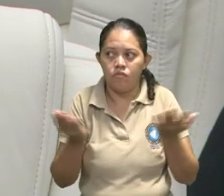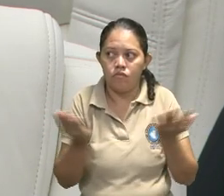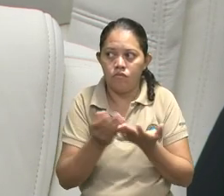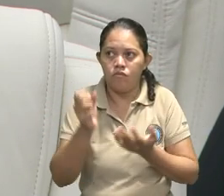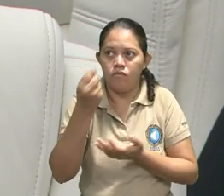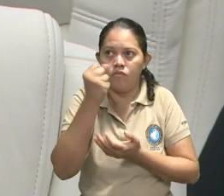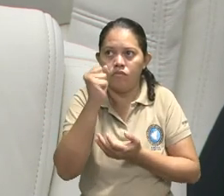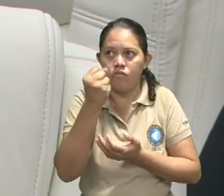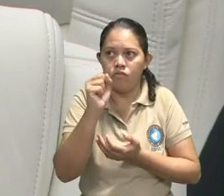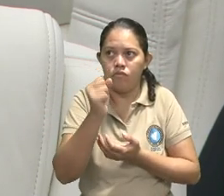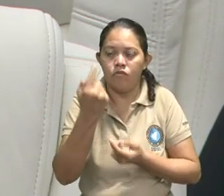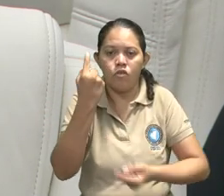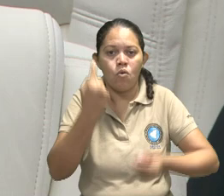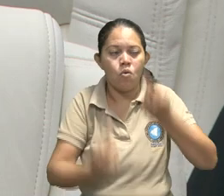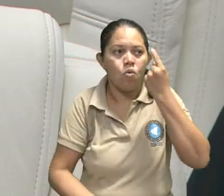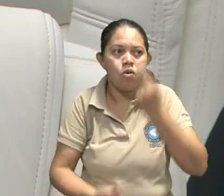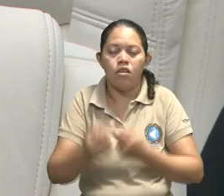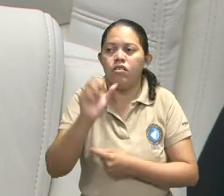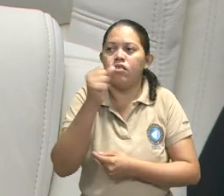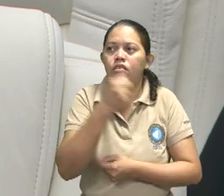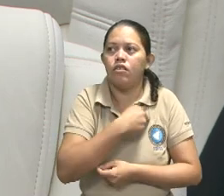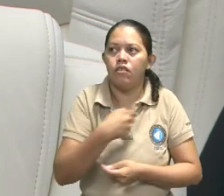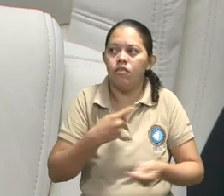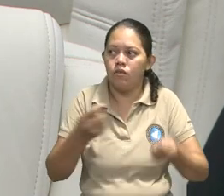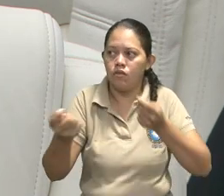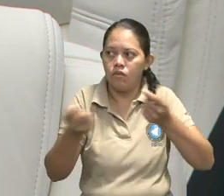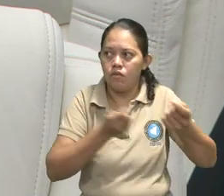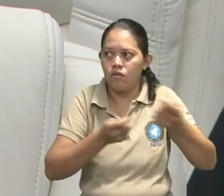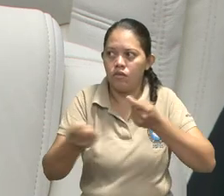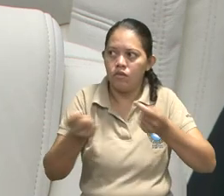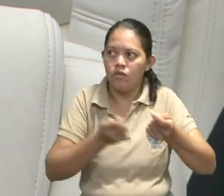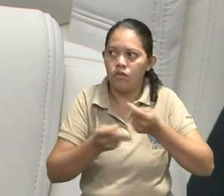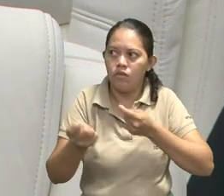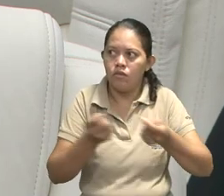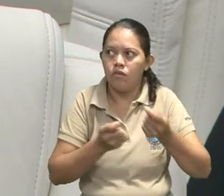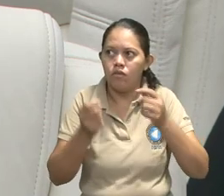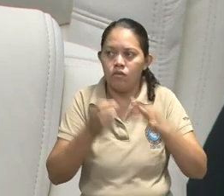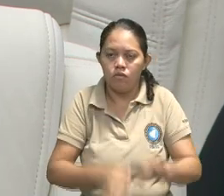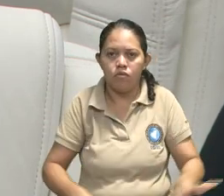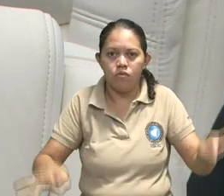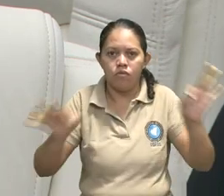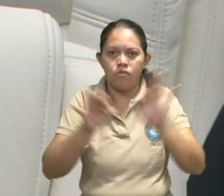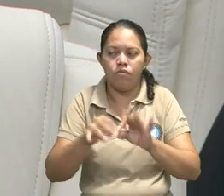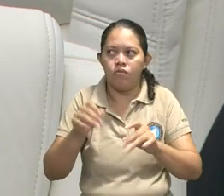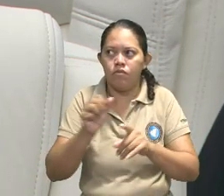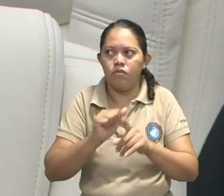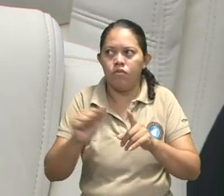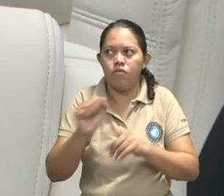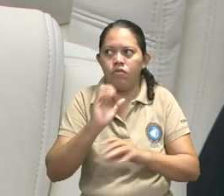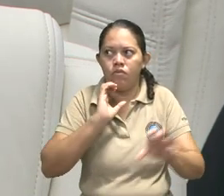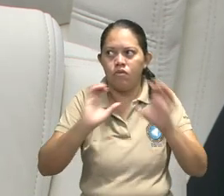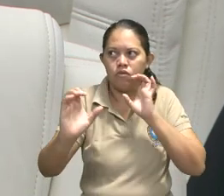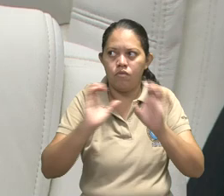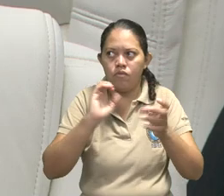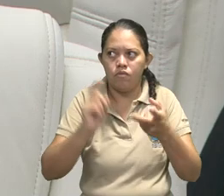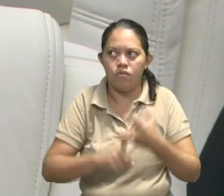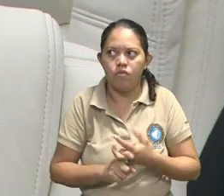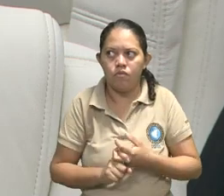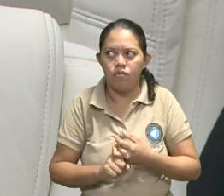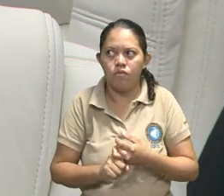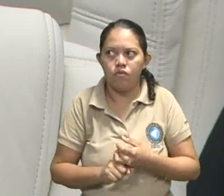sandbox, lo cual es un arte en regulación e innovación de inmersión en el sector de las